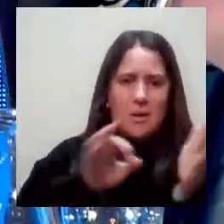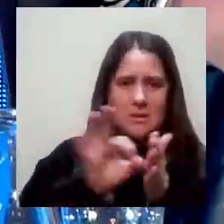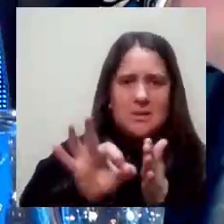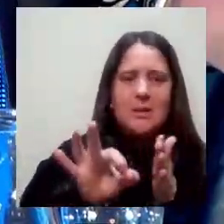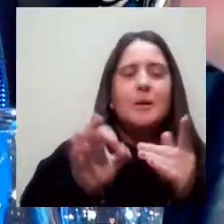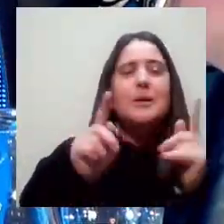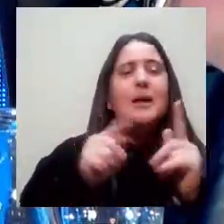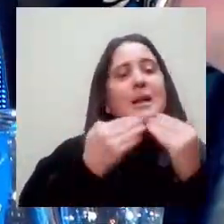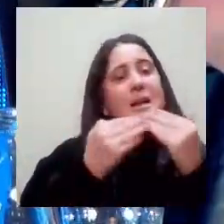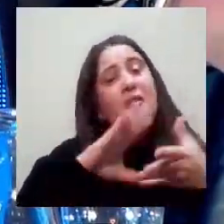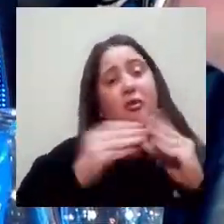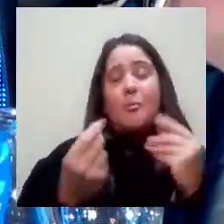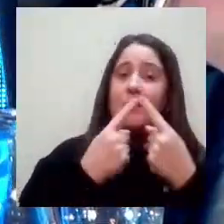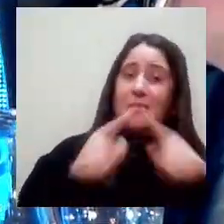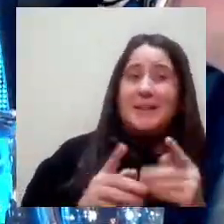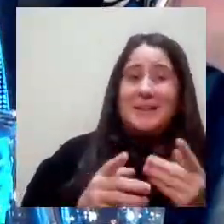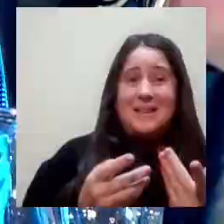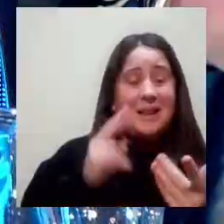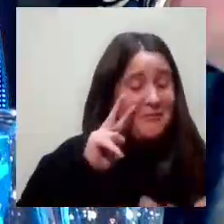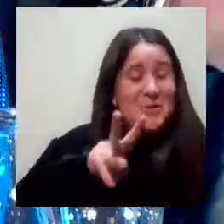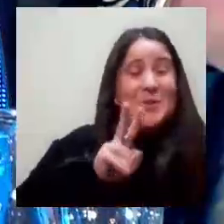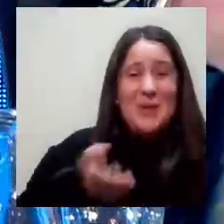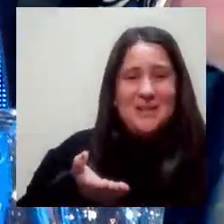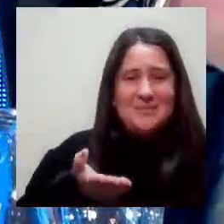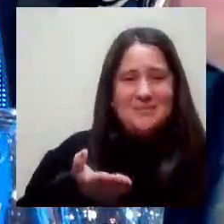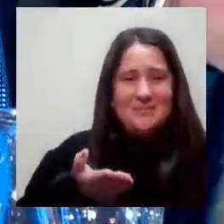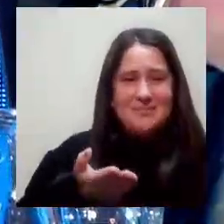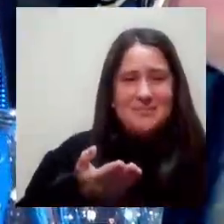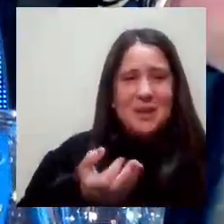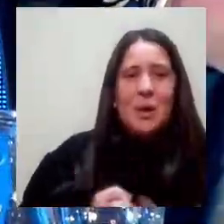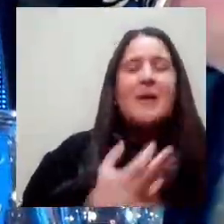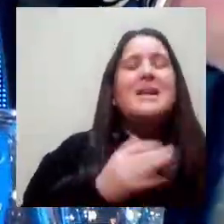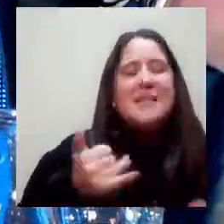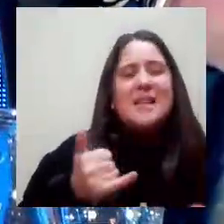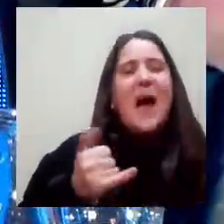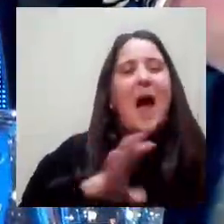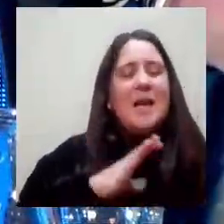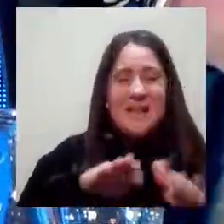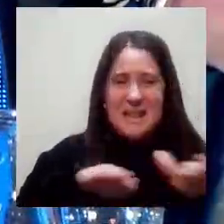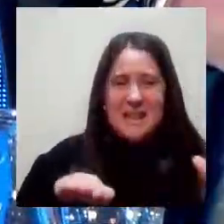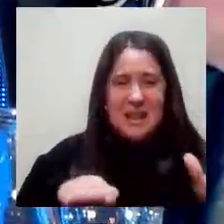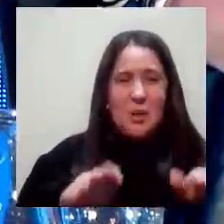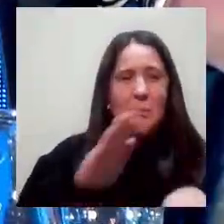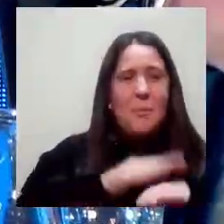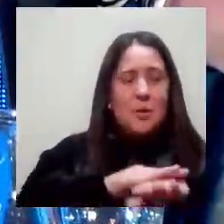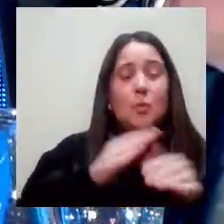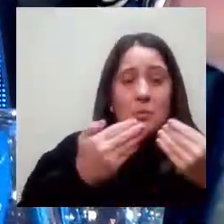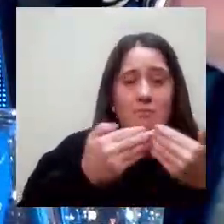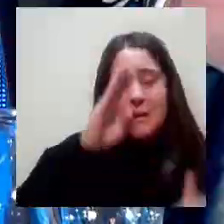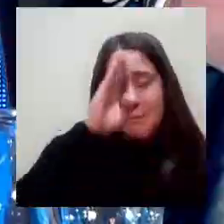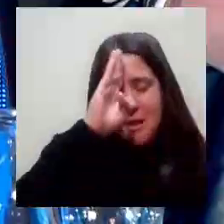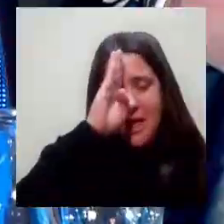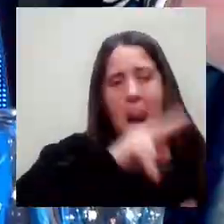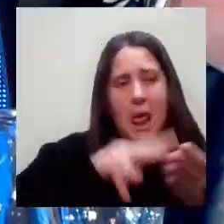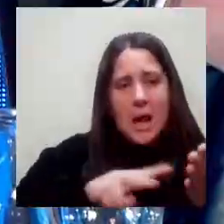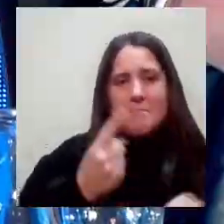modalidad sensorial, que es la visual. Nosotros tenemos todo, y los niños cuando se enfrentan a aprender a leer en primer